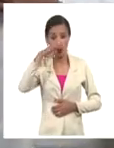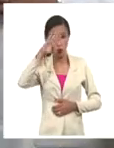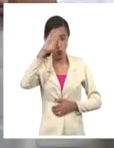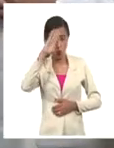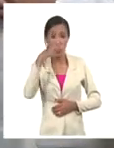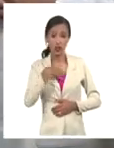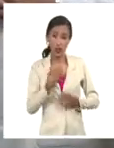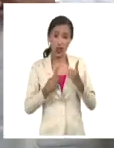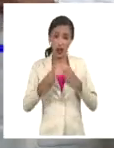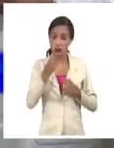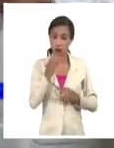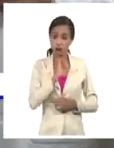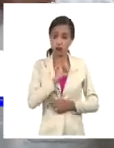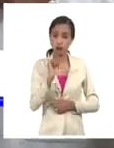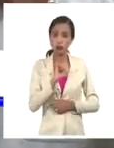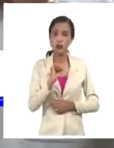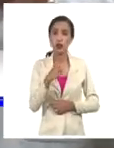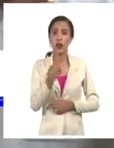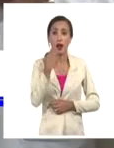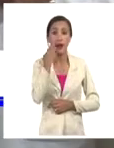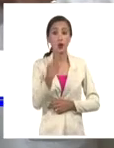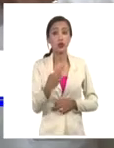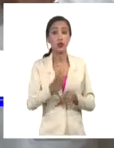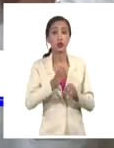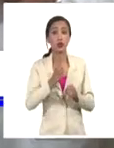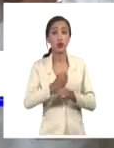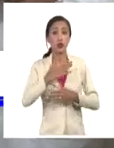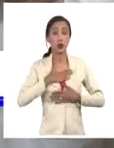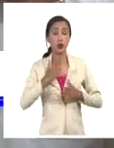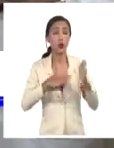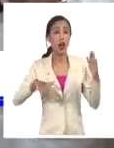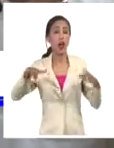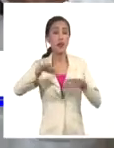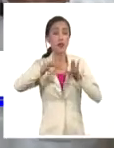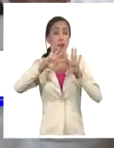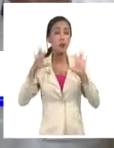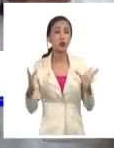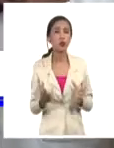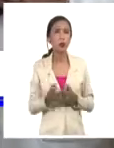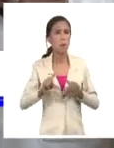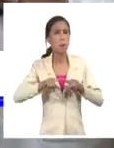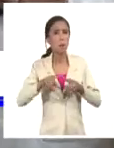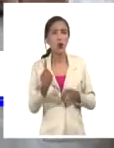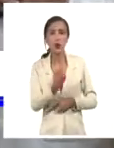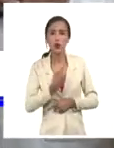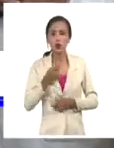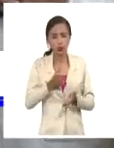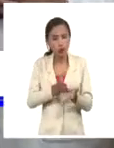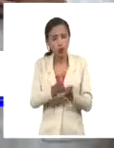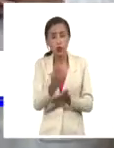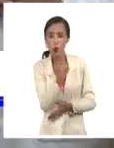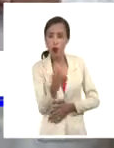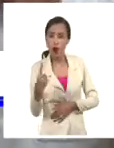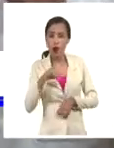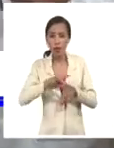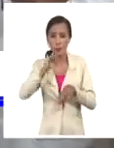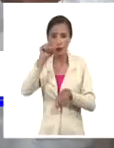esto, y es reconocido el trabajo nuestro mundialmente. ¿Por qué? Porque le damos seguimiento a cada